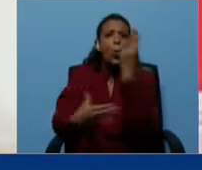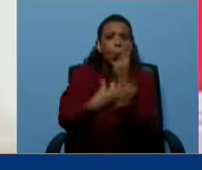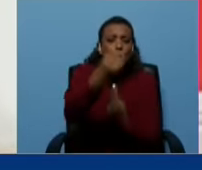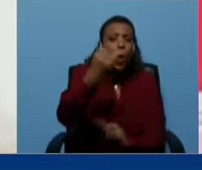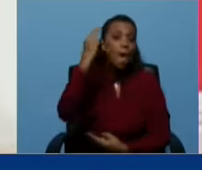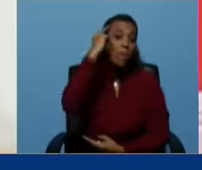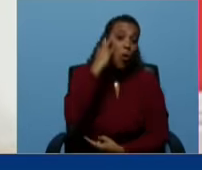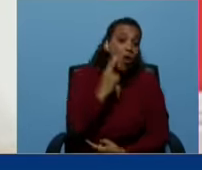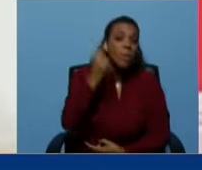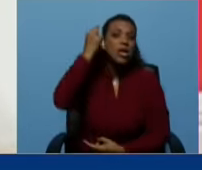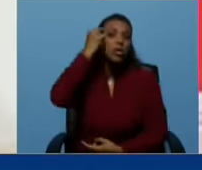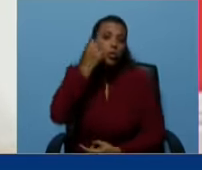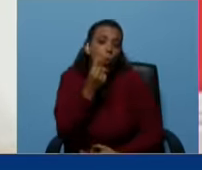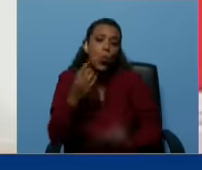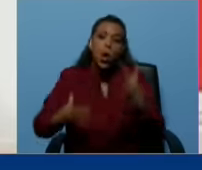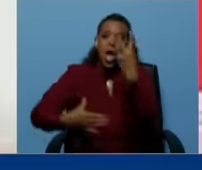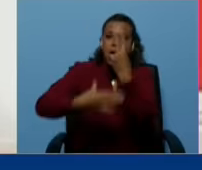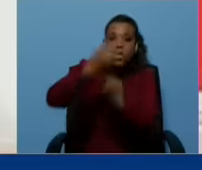Bolívar y Sucre.